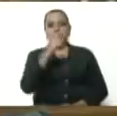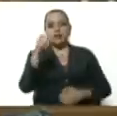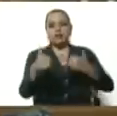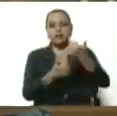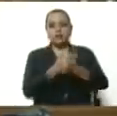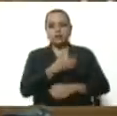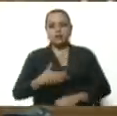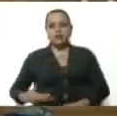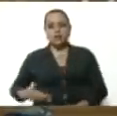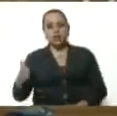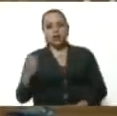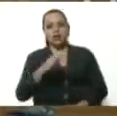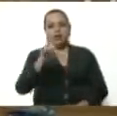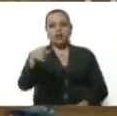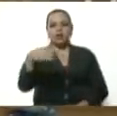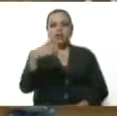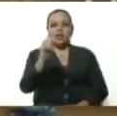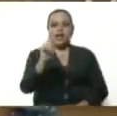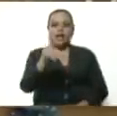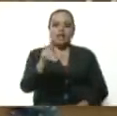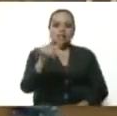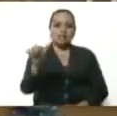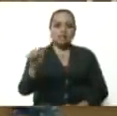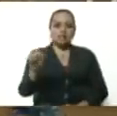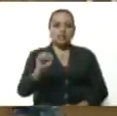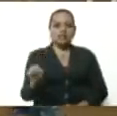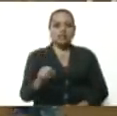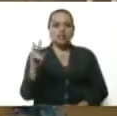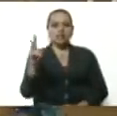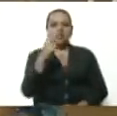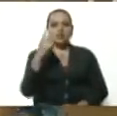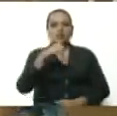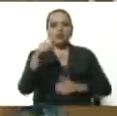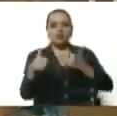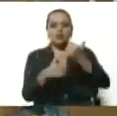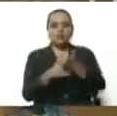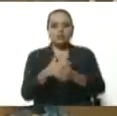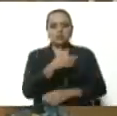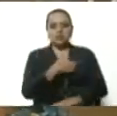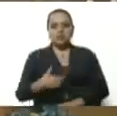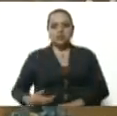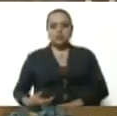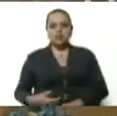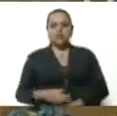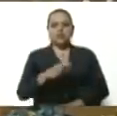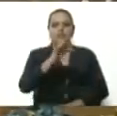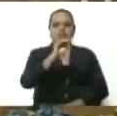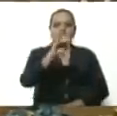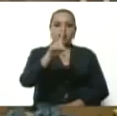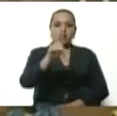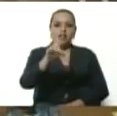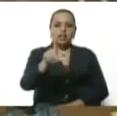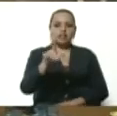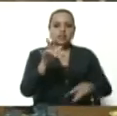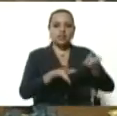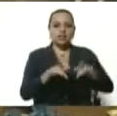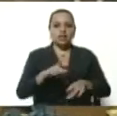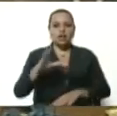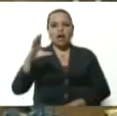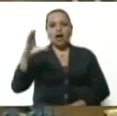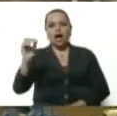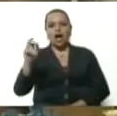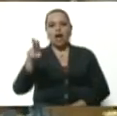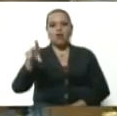del Valle Requena, segunda vicepresidenta, Fidel Ernesto Vázquez, secretario, Carolis Elena Pérez